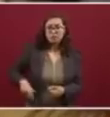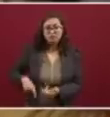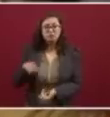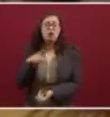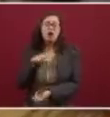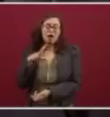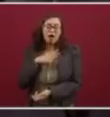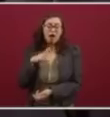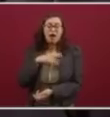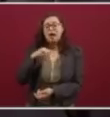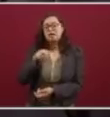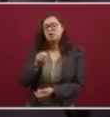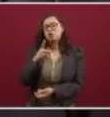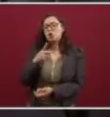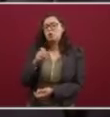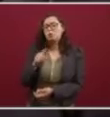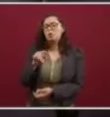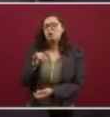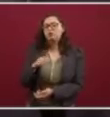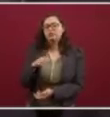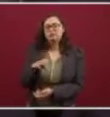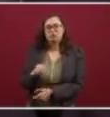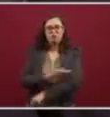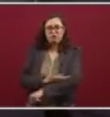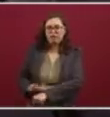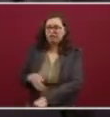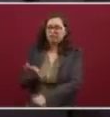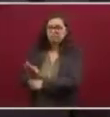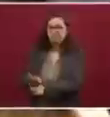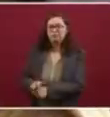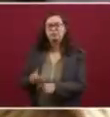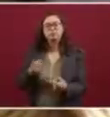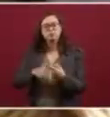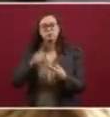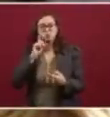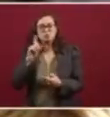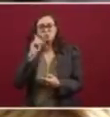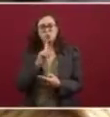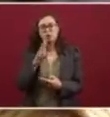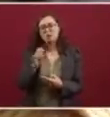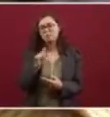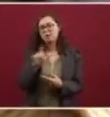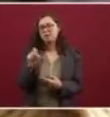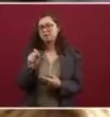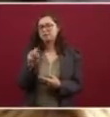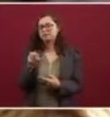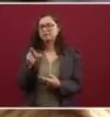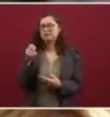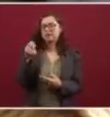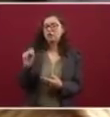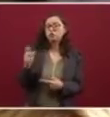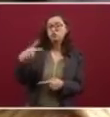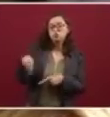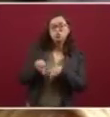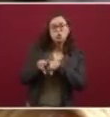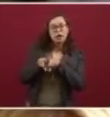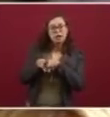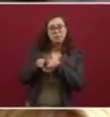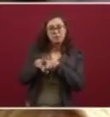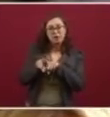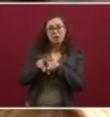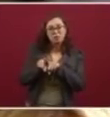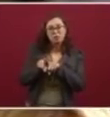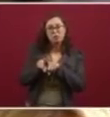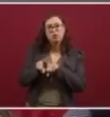ejemplo. Irma Heréndira Sandoval Ballesteros es actualmente secretaria de la Función Pública, pero su hermano Pablo Almícar